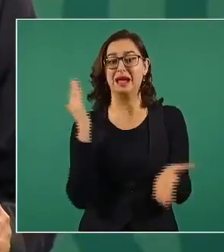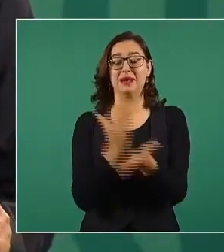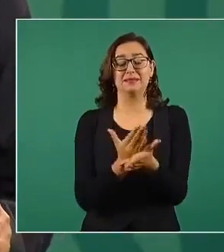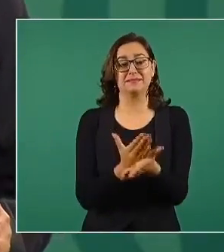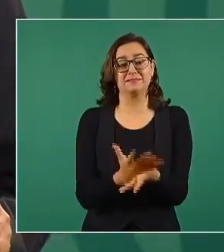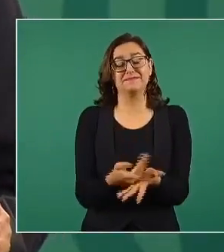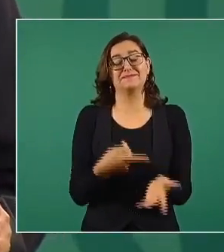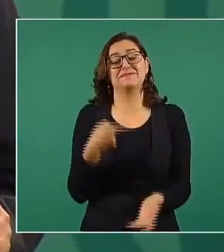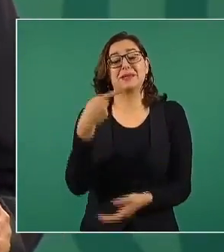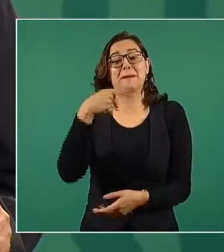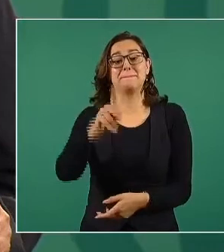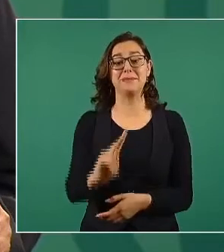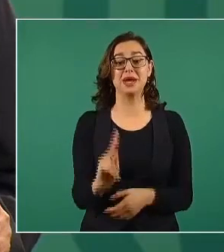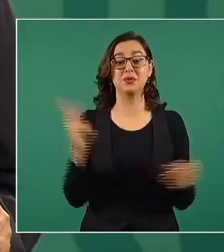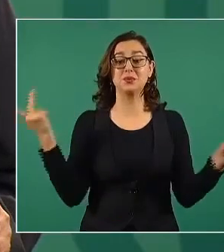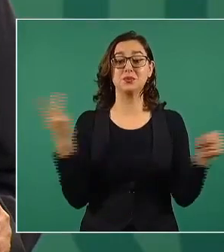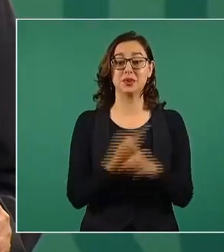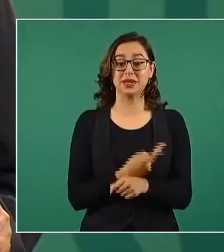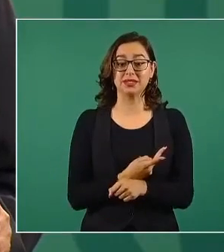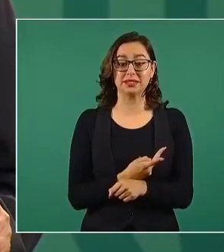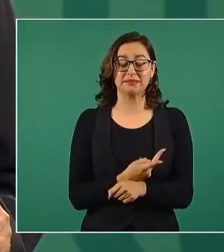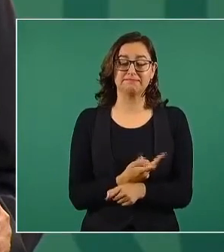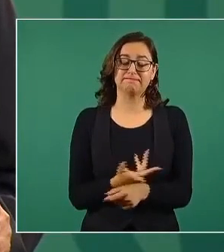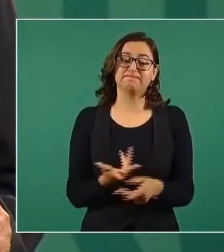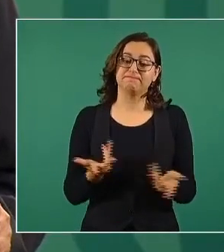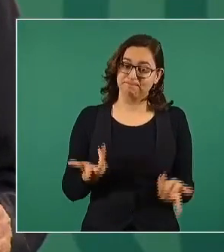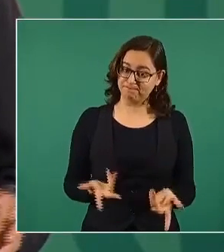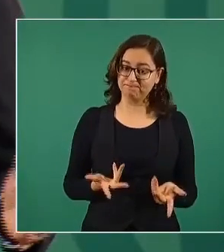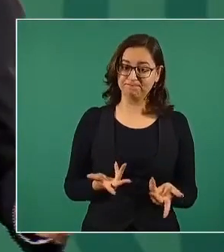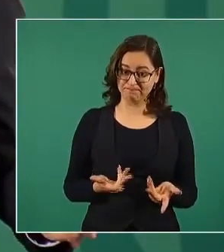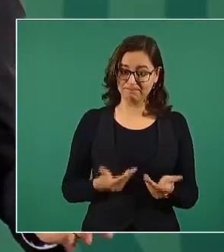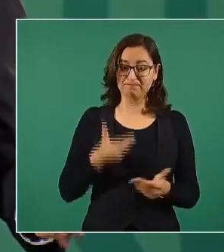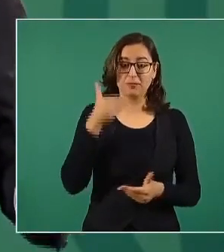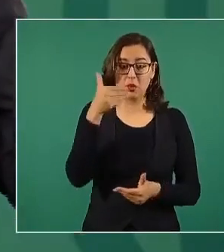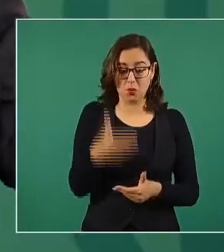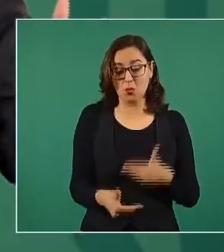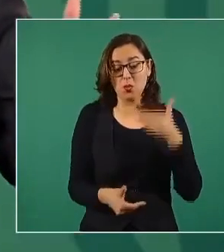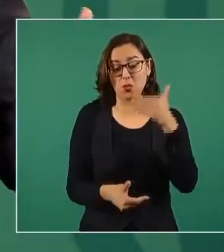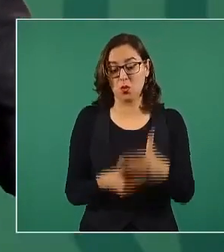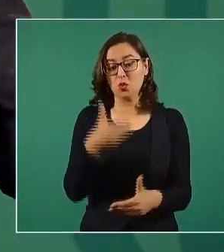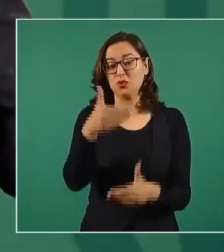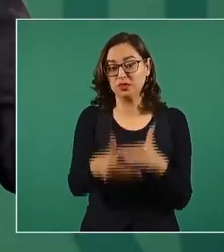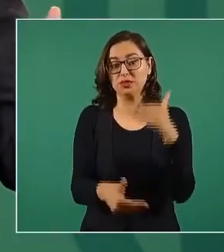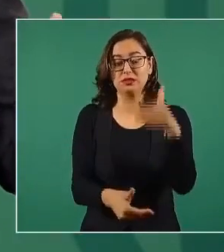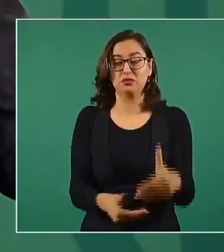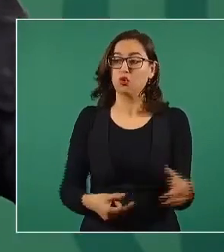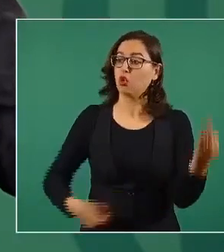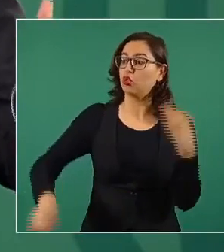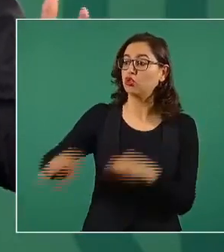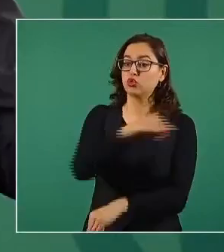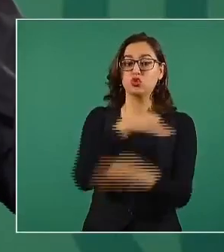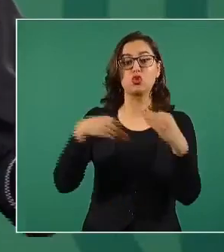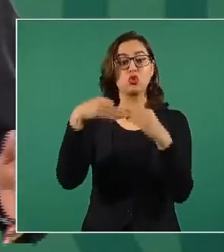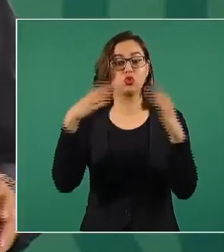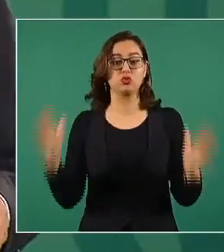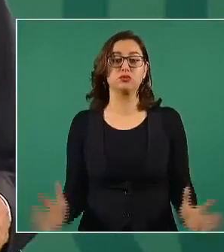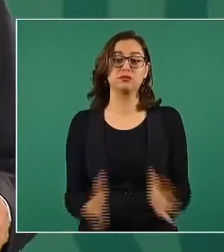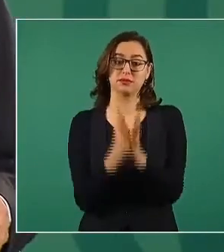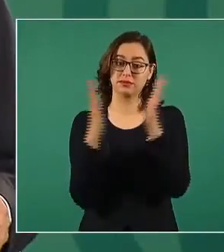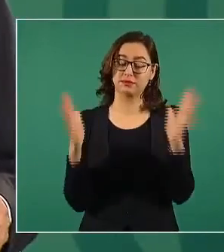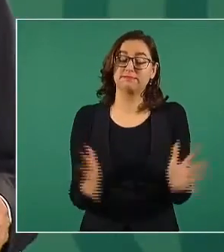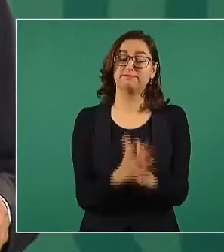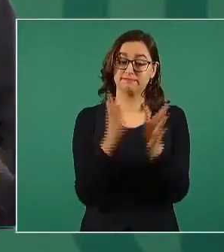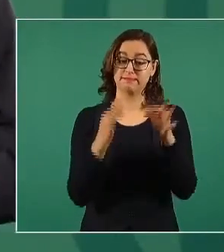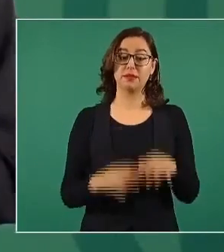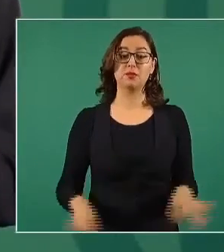proceso que se lleve a cabo entre todos y depende mucho de la